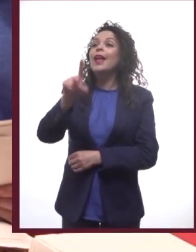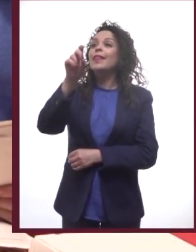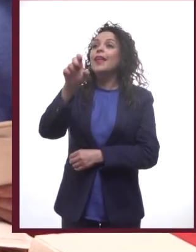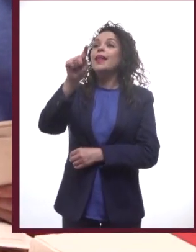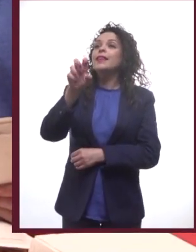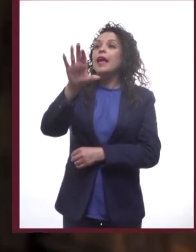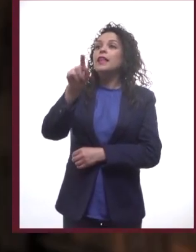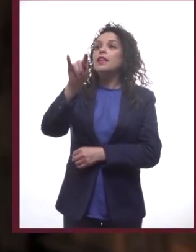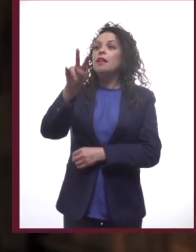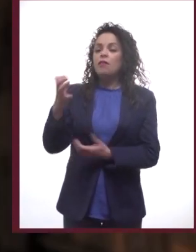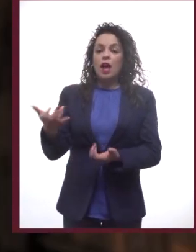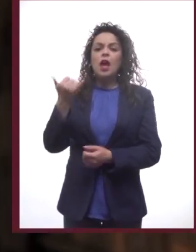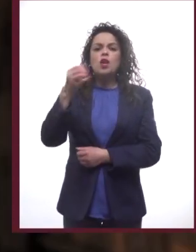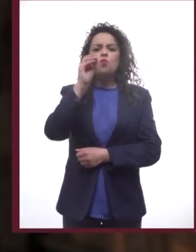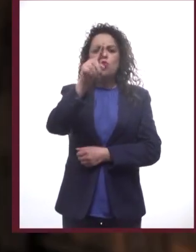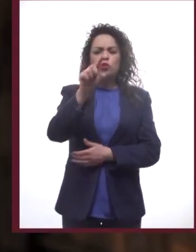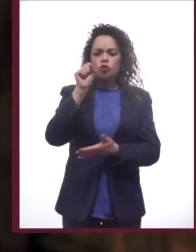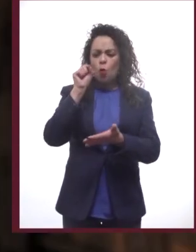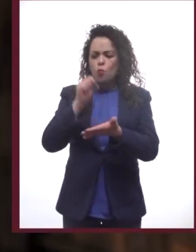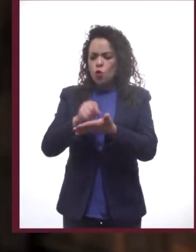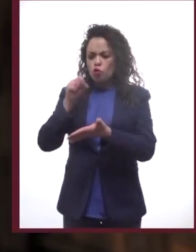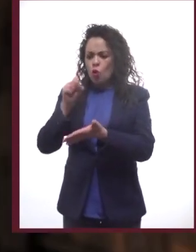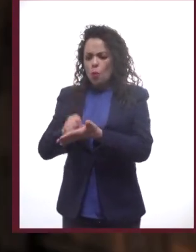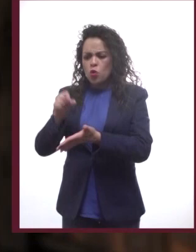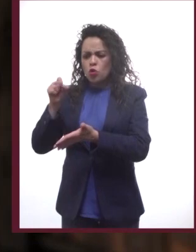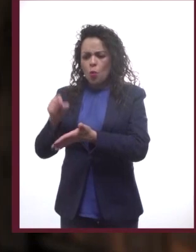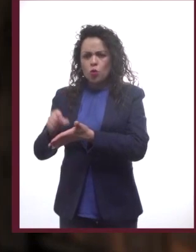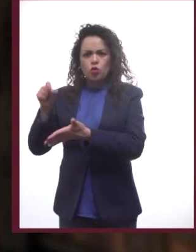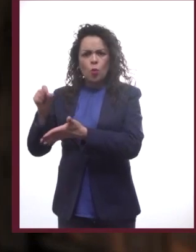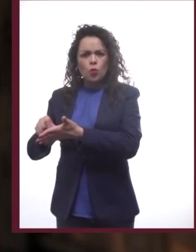Abusas de los puntos suspensivos.